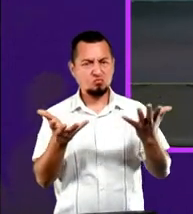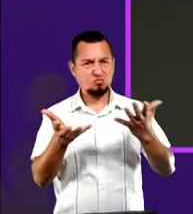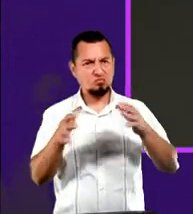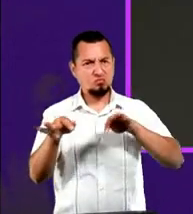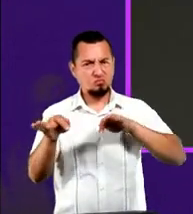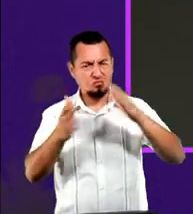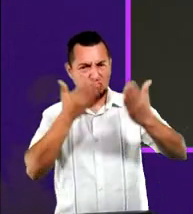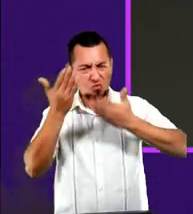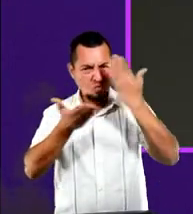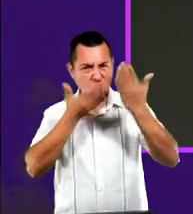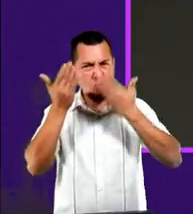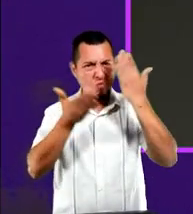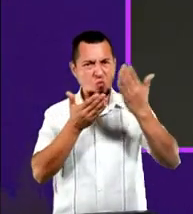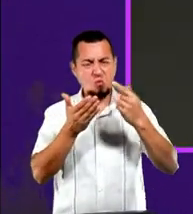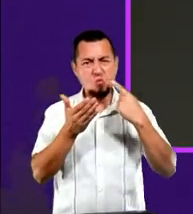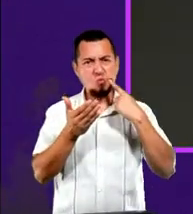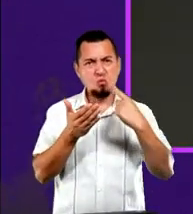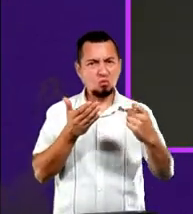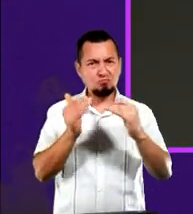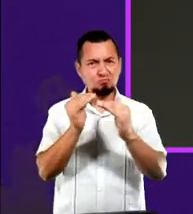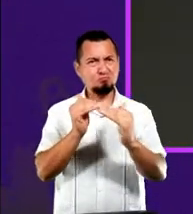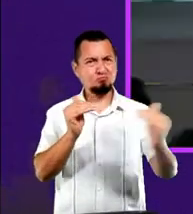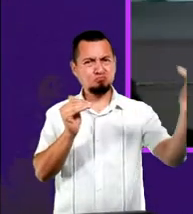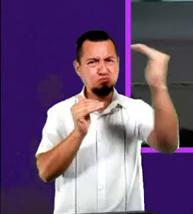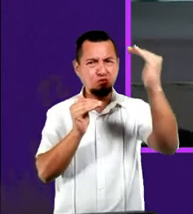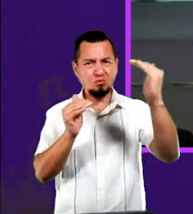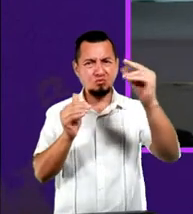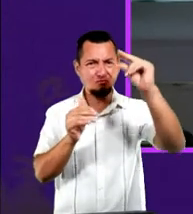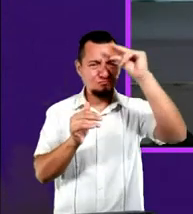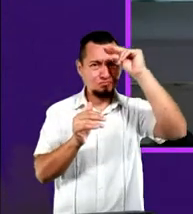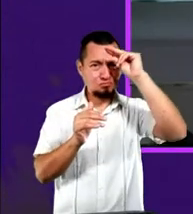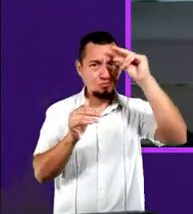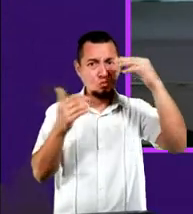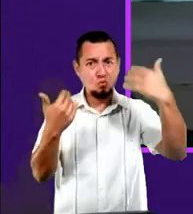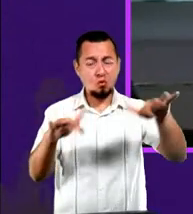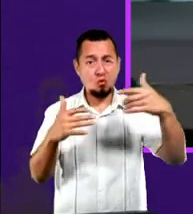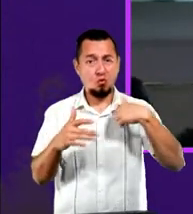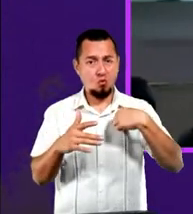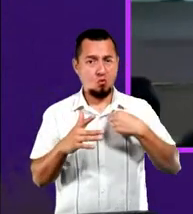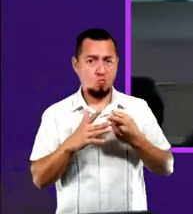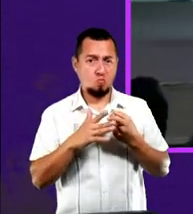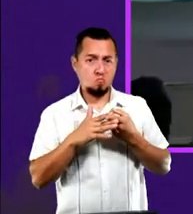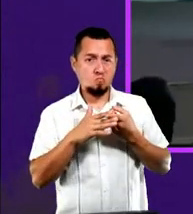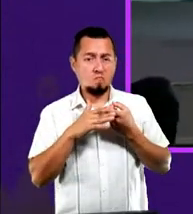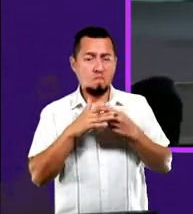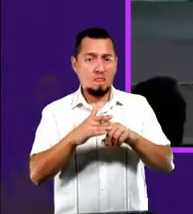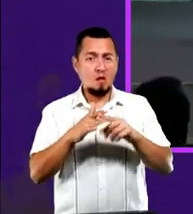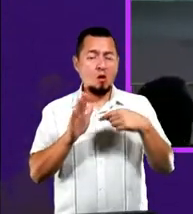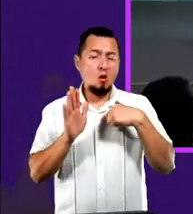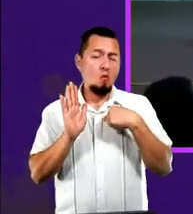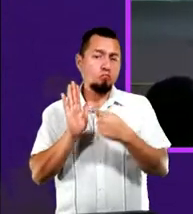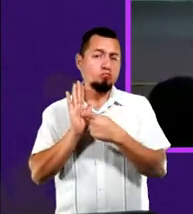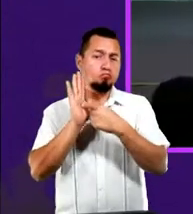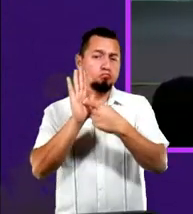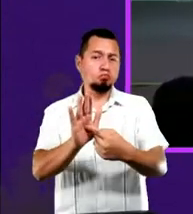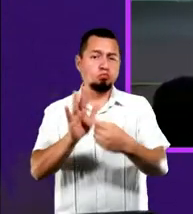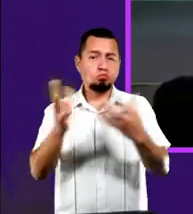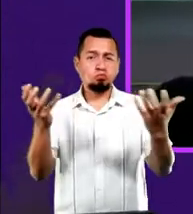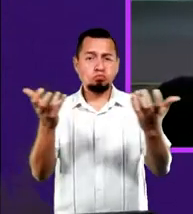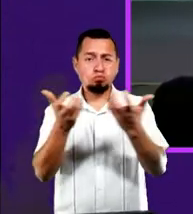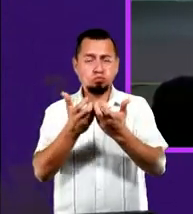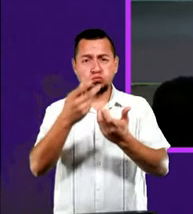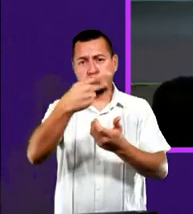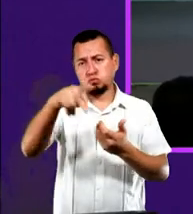inteligentes, vamos a iniciar y se va a presentar. No se ha visto en ningún otro público